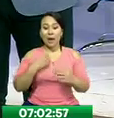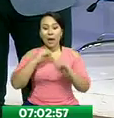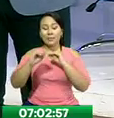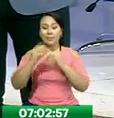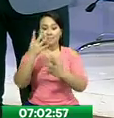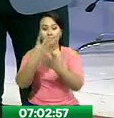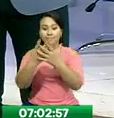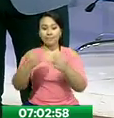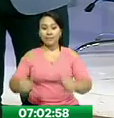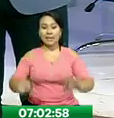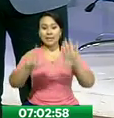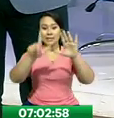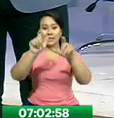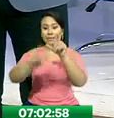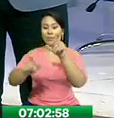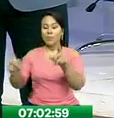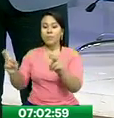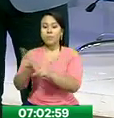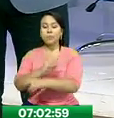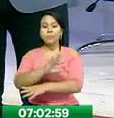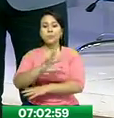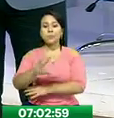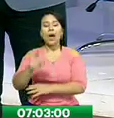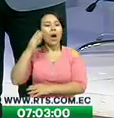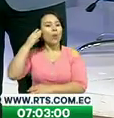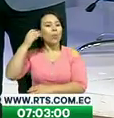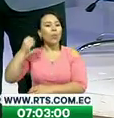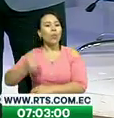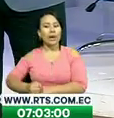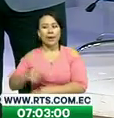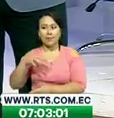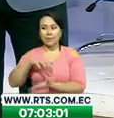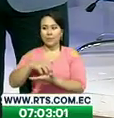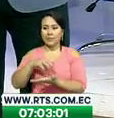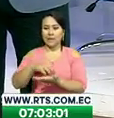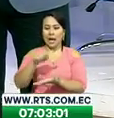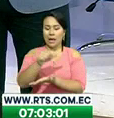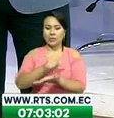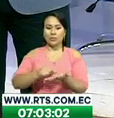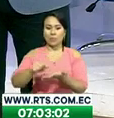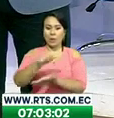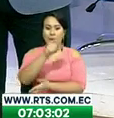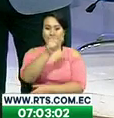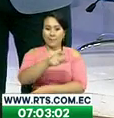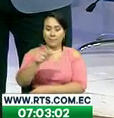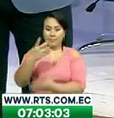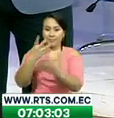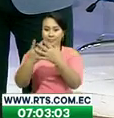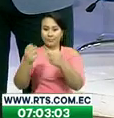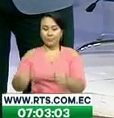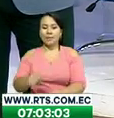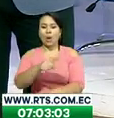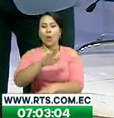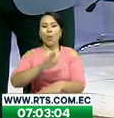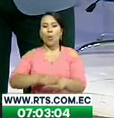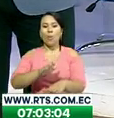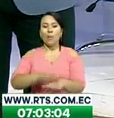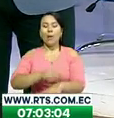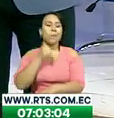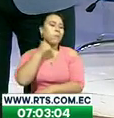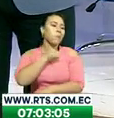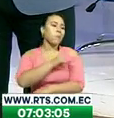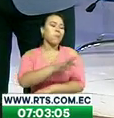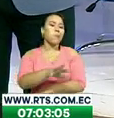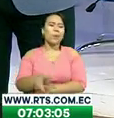Tienen a 7 presuntos delincuentes en Cuenca, provincia de La Suárez. Los aprehendidos están acusados de asalto